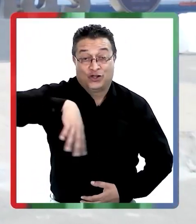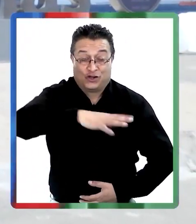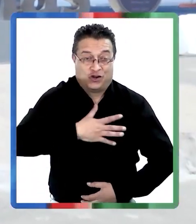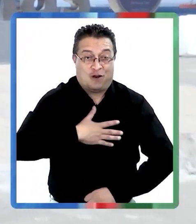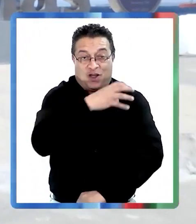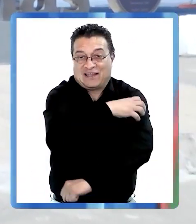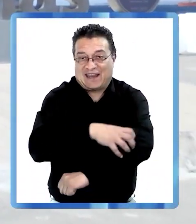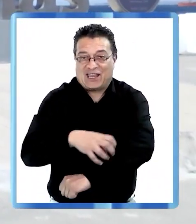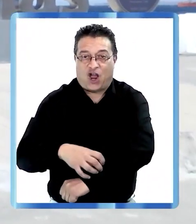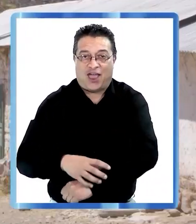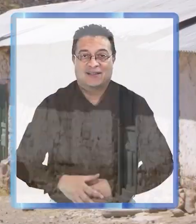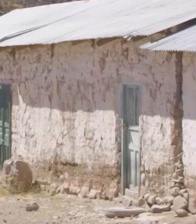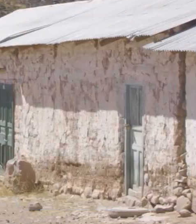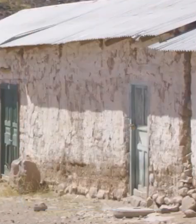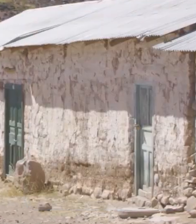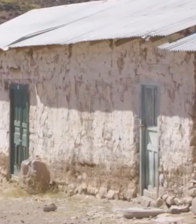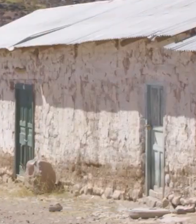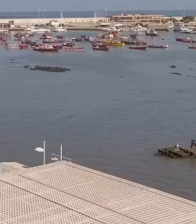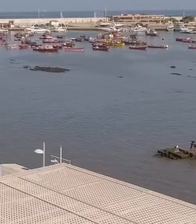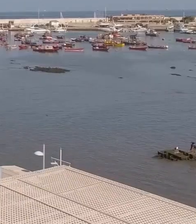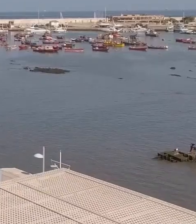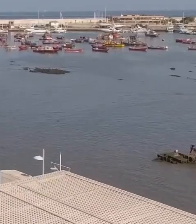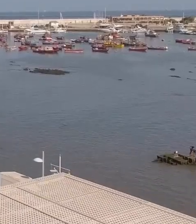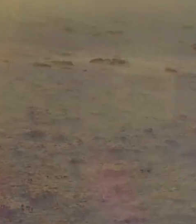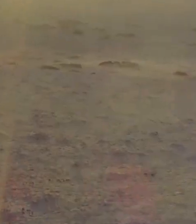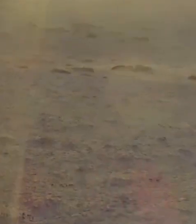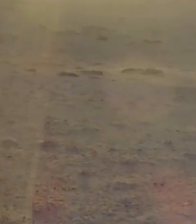Somos las regiones.